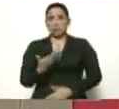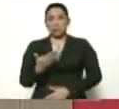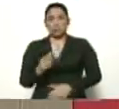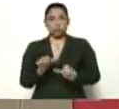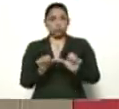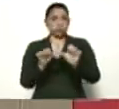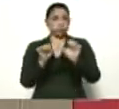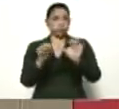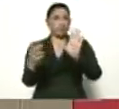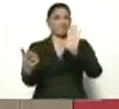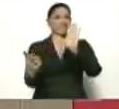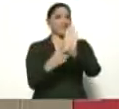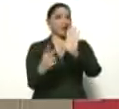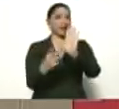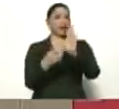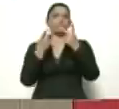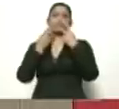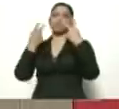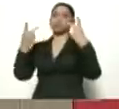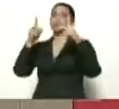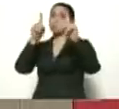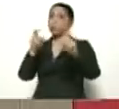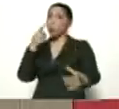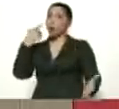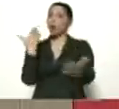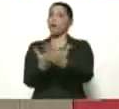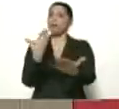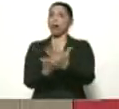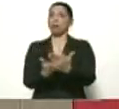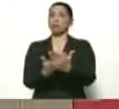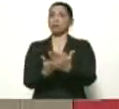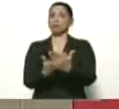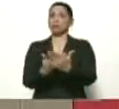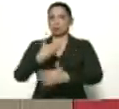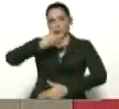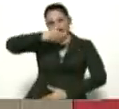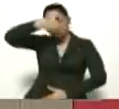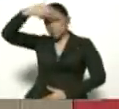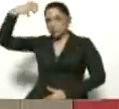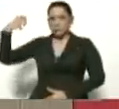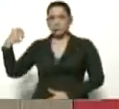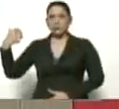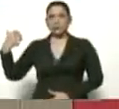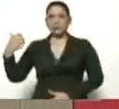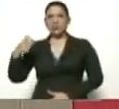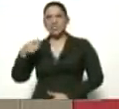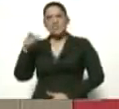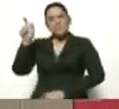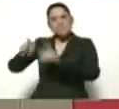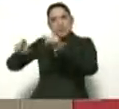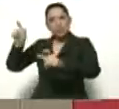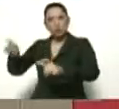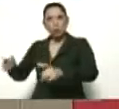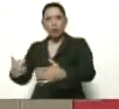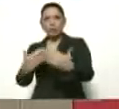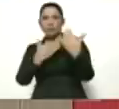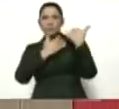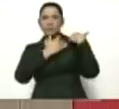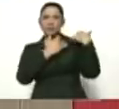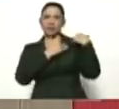con la verdad con las pruebas desenmascarando a estos representantes